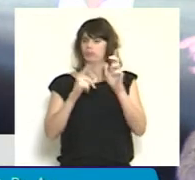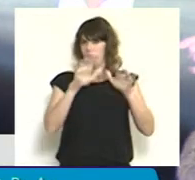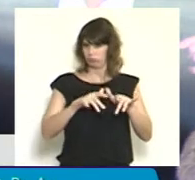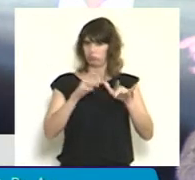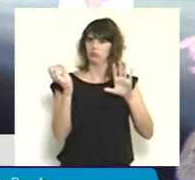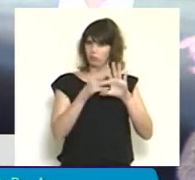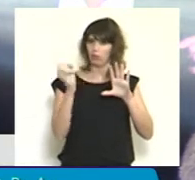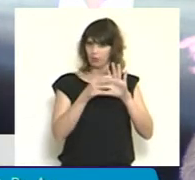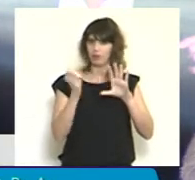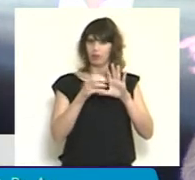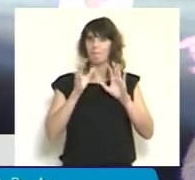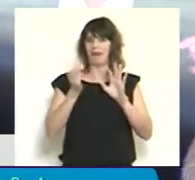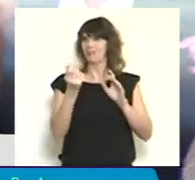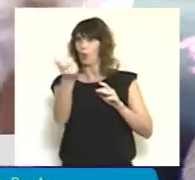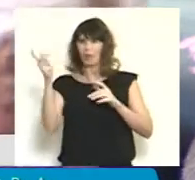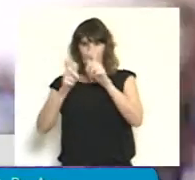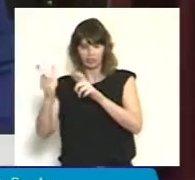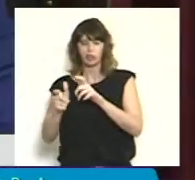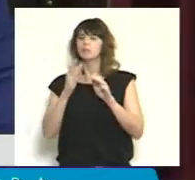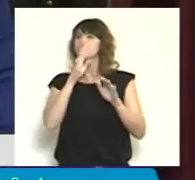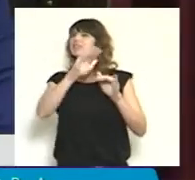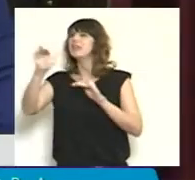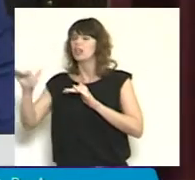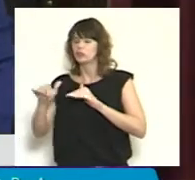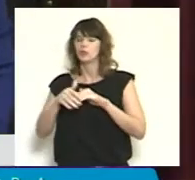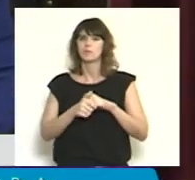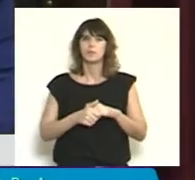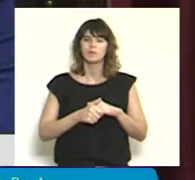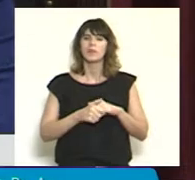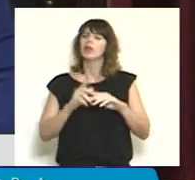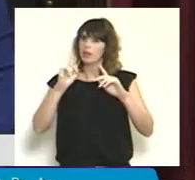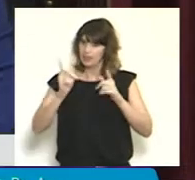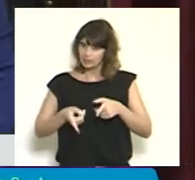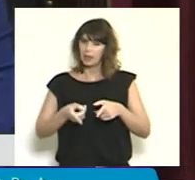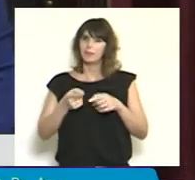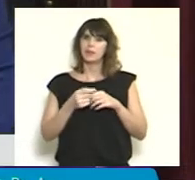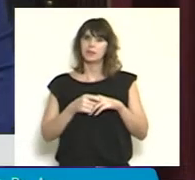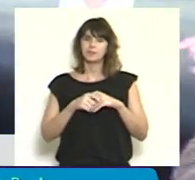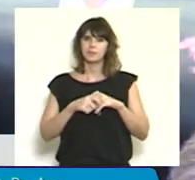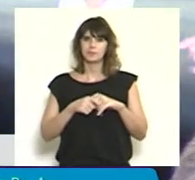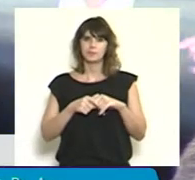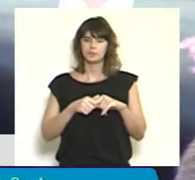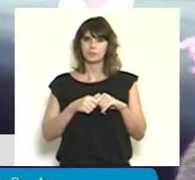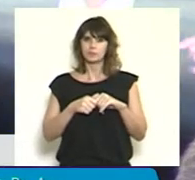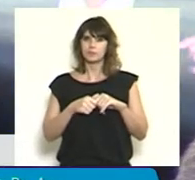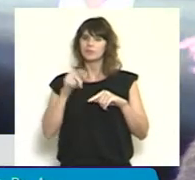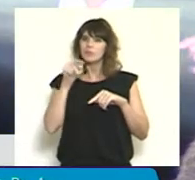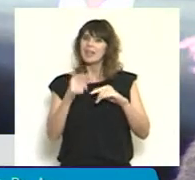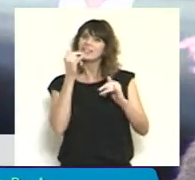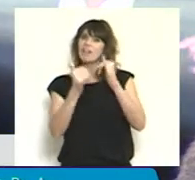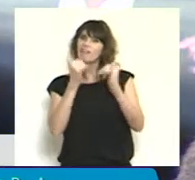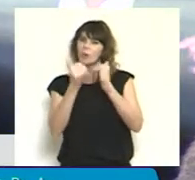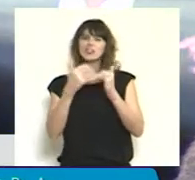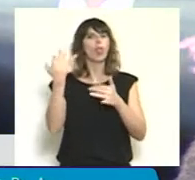Señores diputados, por favor, hagan silencio. Decimos también, señora presidenta, que estos datos deben